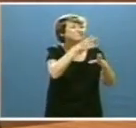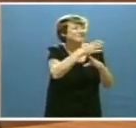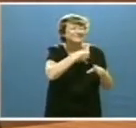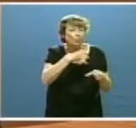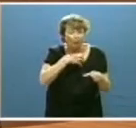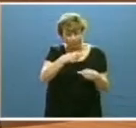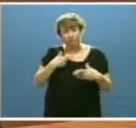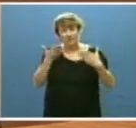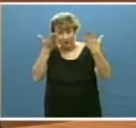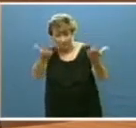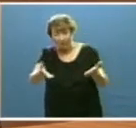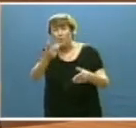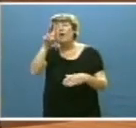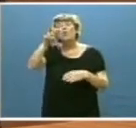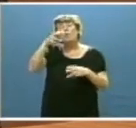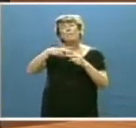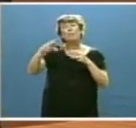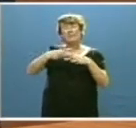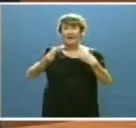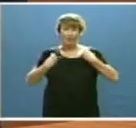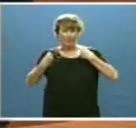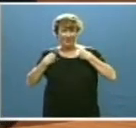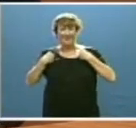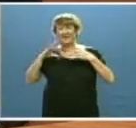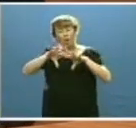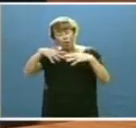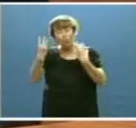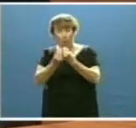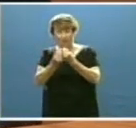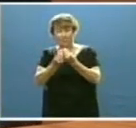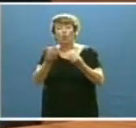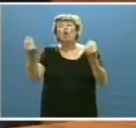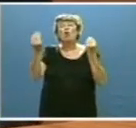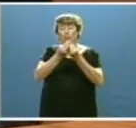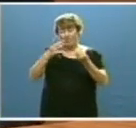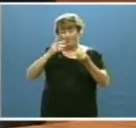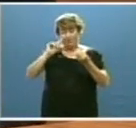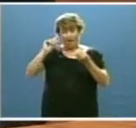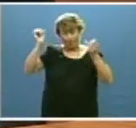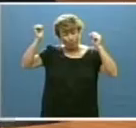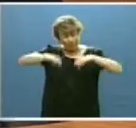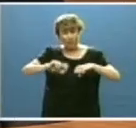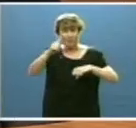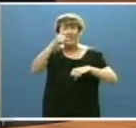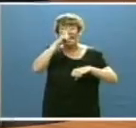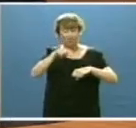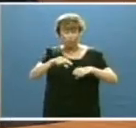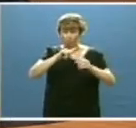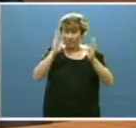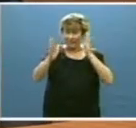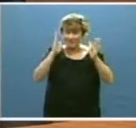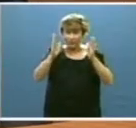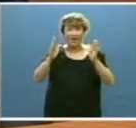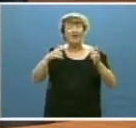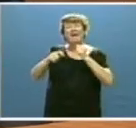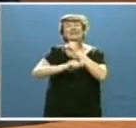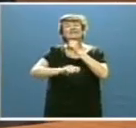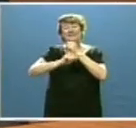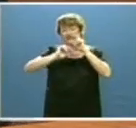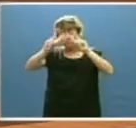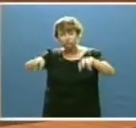política de vivienda que completaremos con la aprobación en el primer año de la legislatura de la estrategia de regeneración